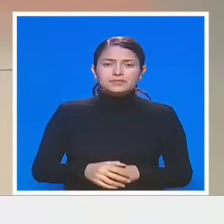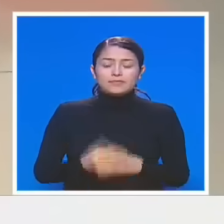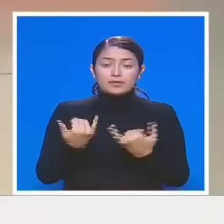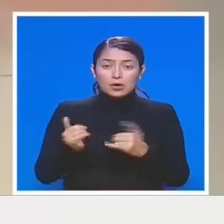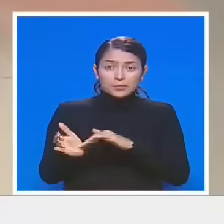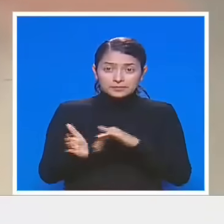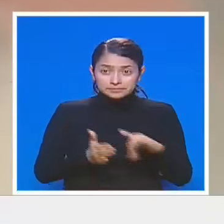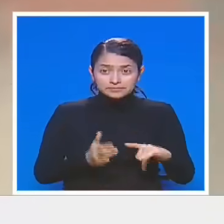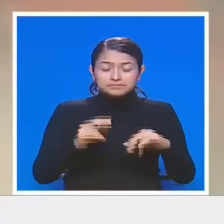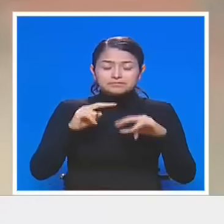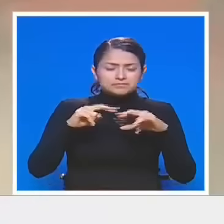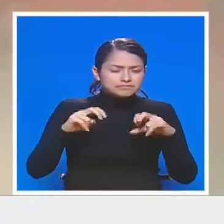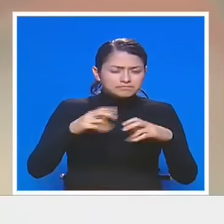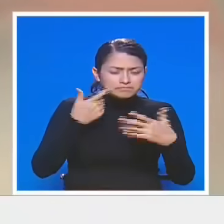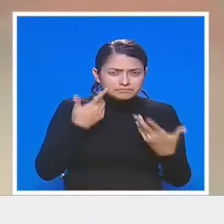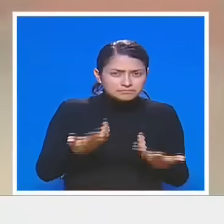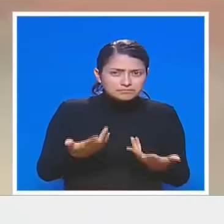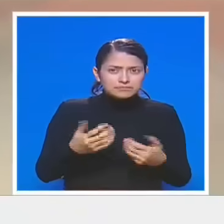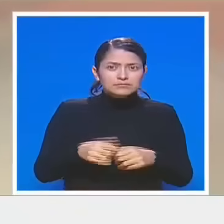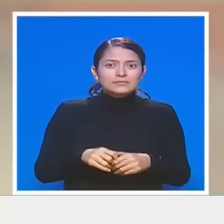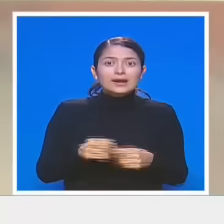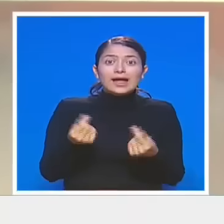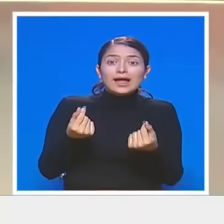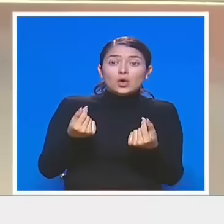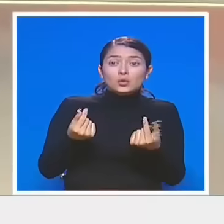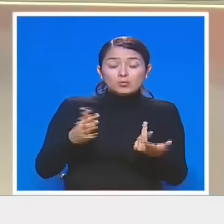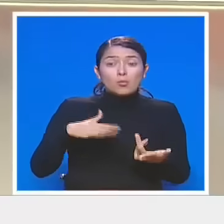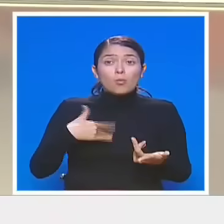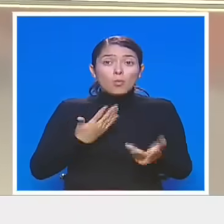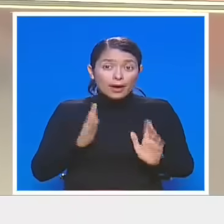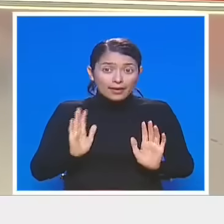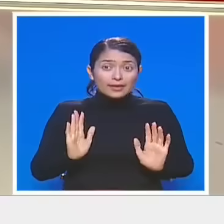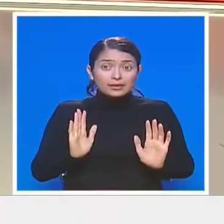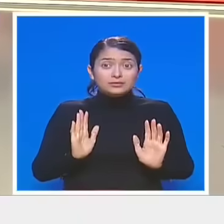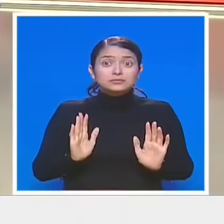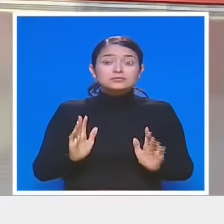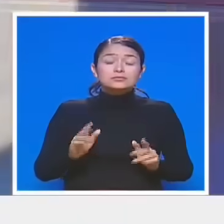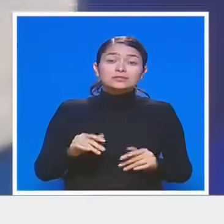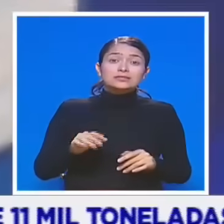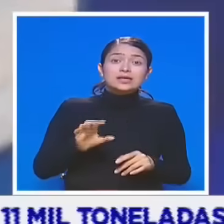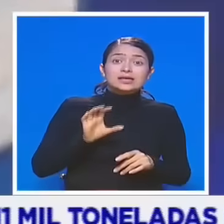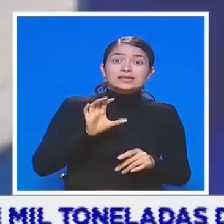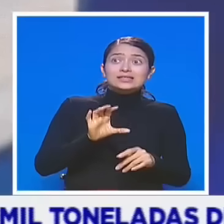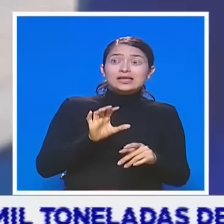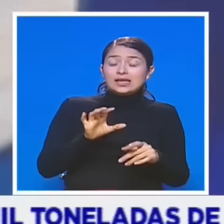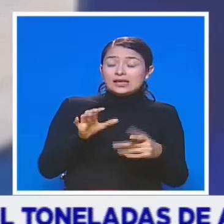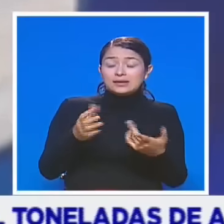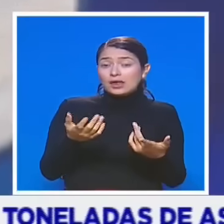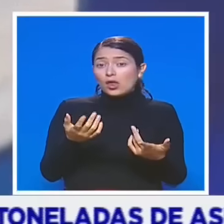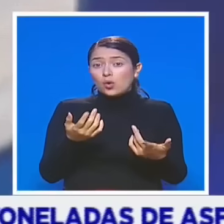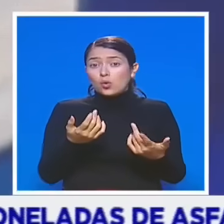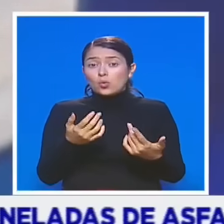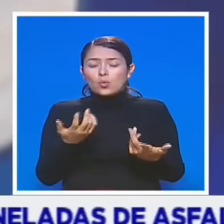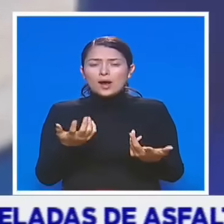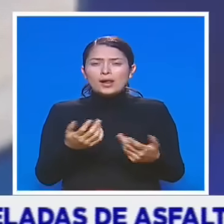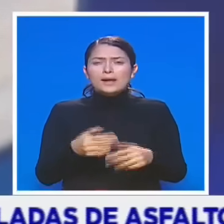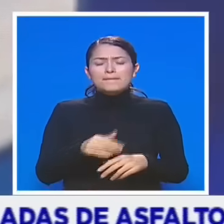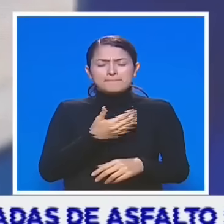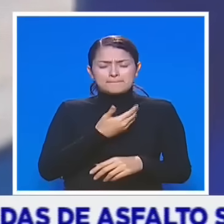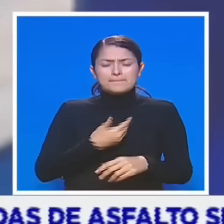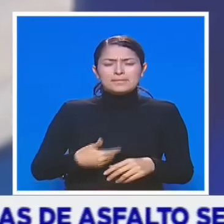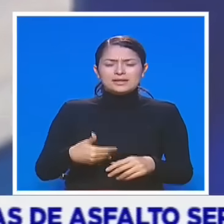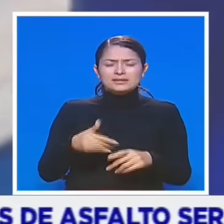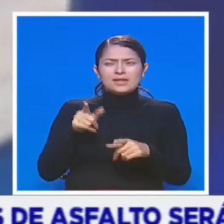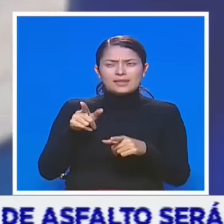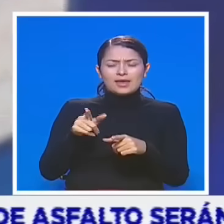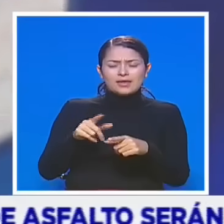revisar, entre amigos, con respecto al impacto económico que podría acarrear, bueno, esta medida. El presidente de Datanálisis, Luis